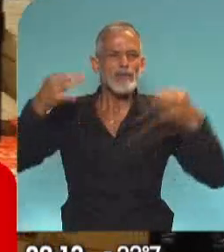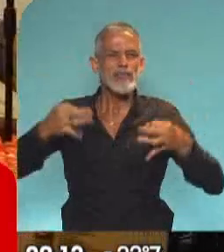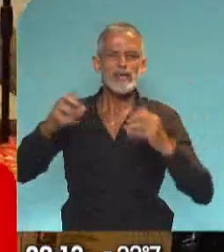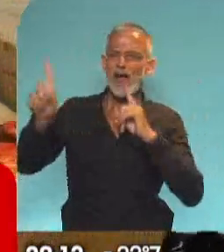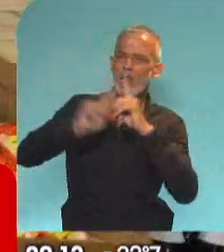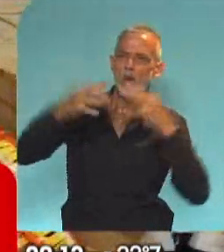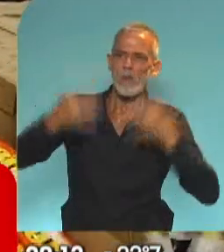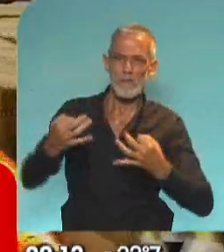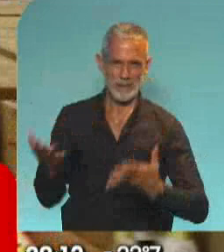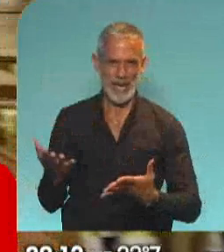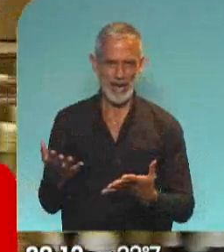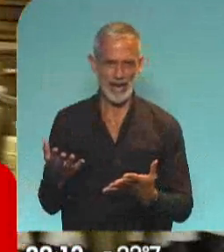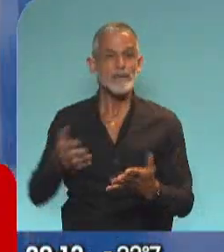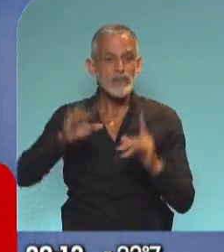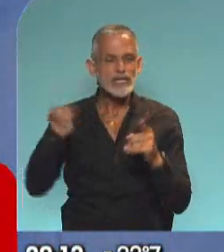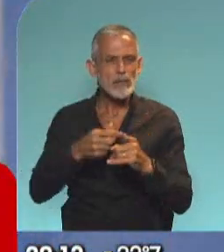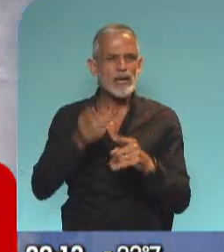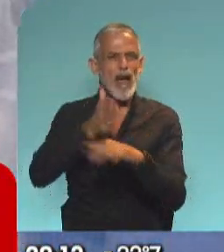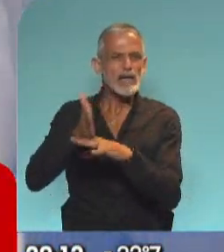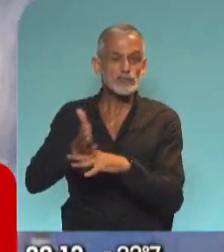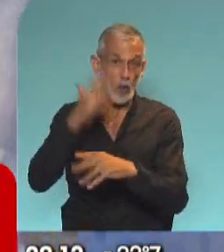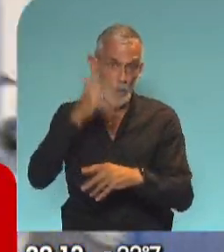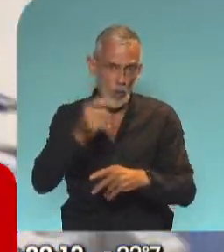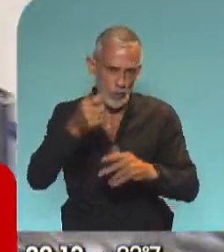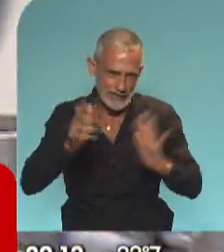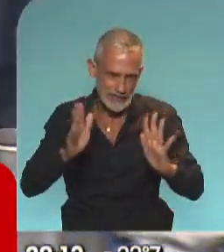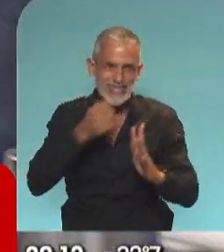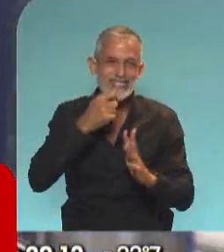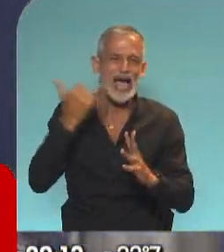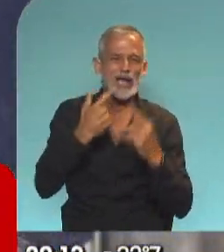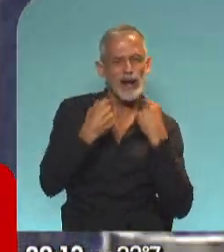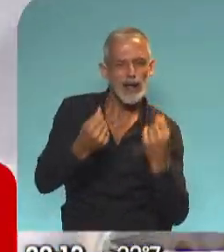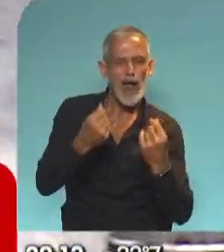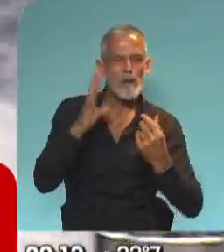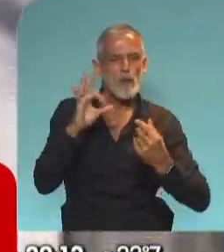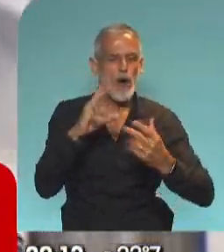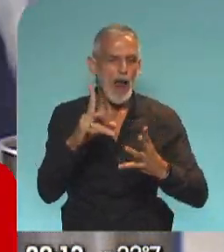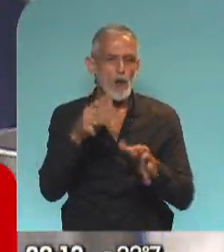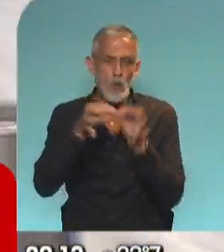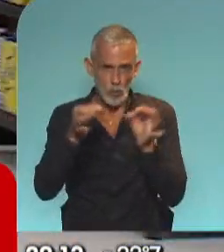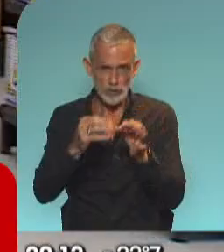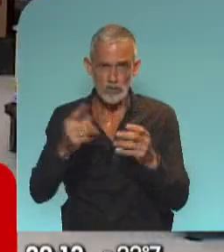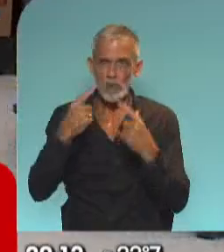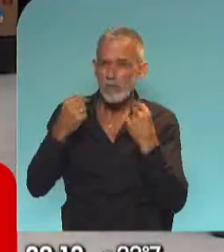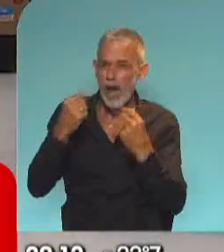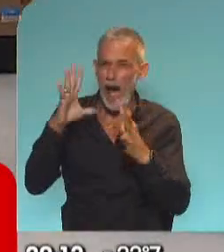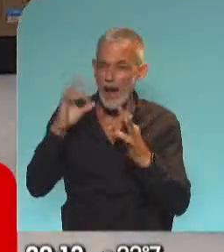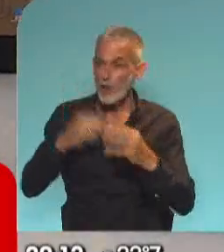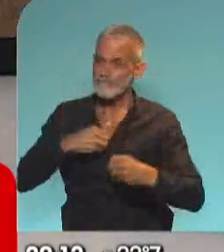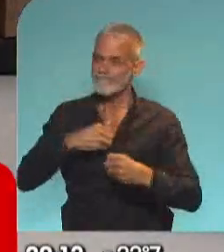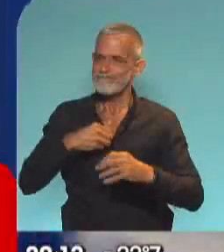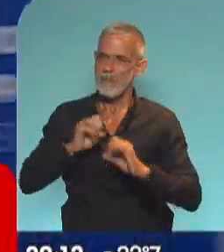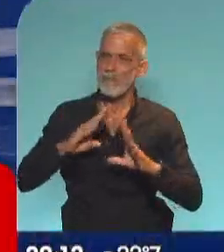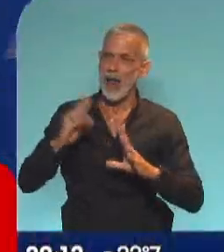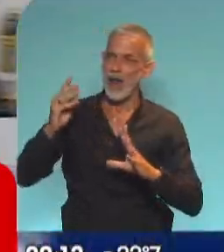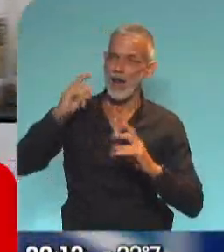trato y al acceso a la justicia para reclamar cada vez que sientan que han